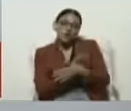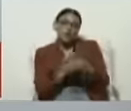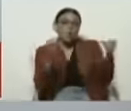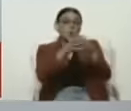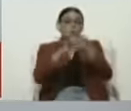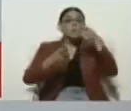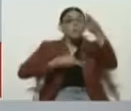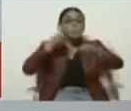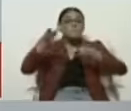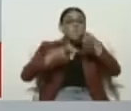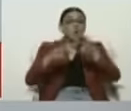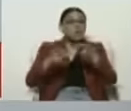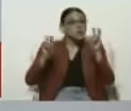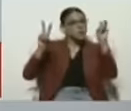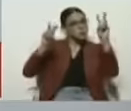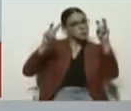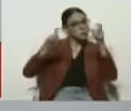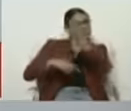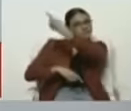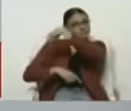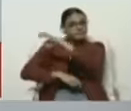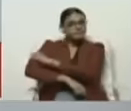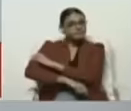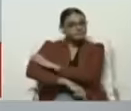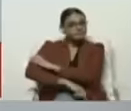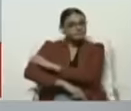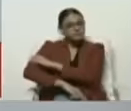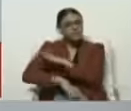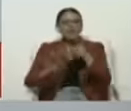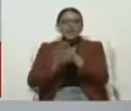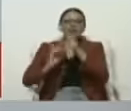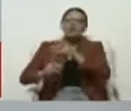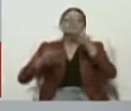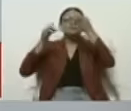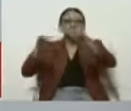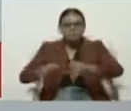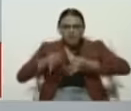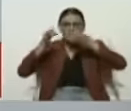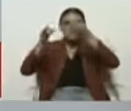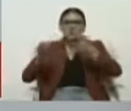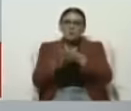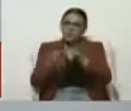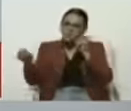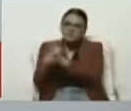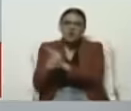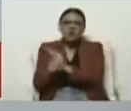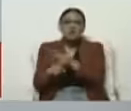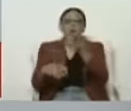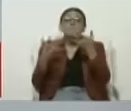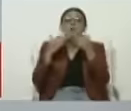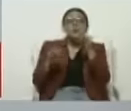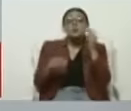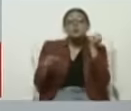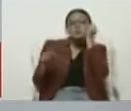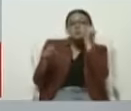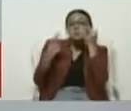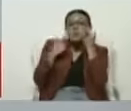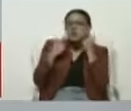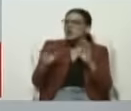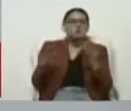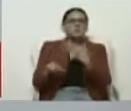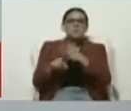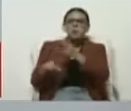político, comillas, que siempre recurre a la violencia, que si tienes este color de piel y les da la gana te queman